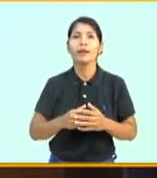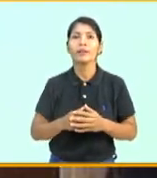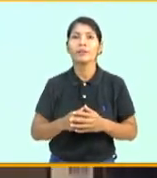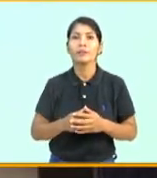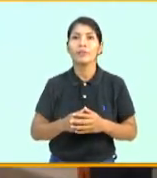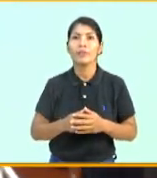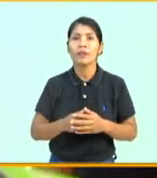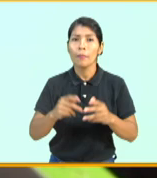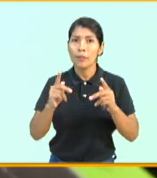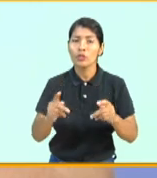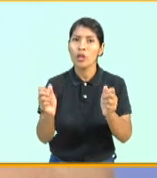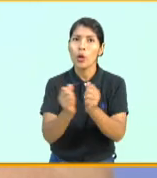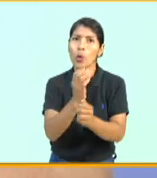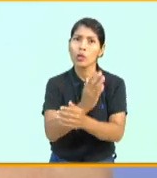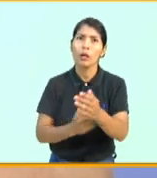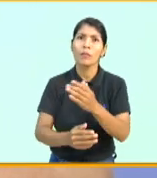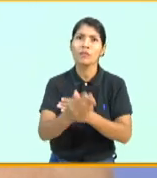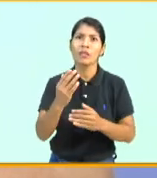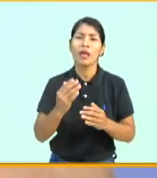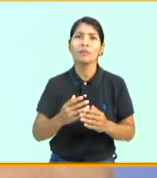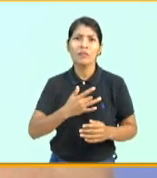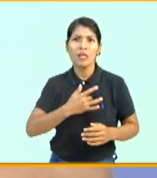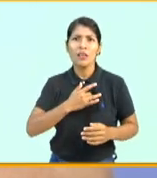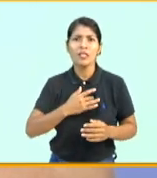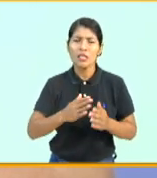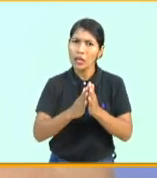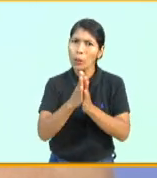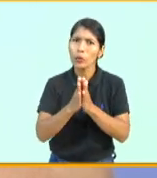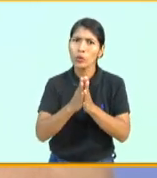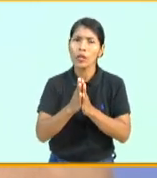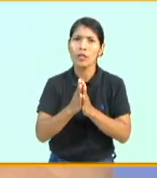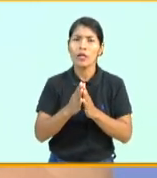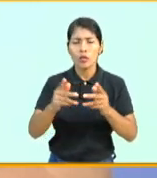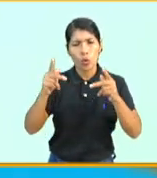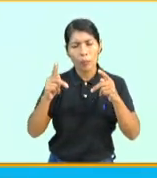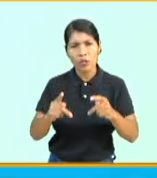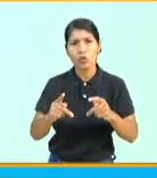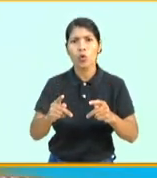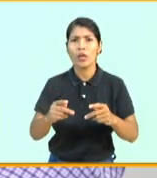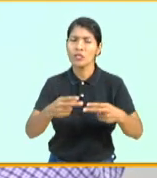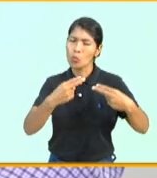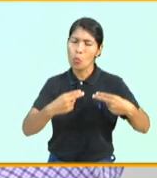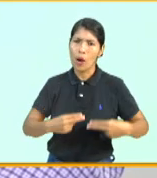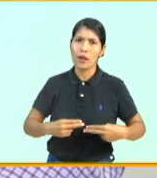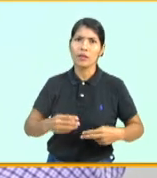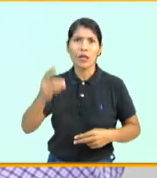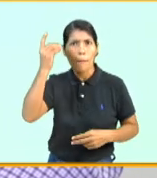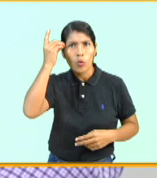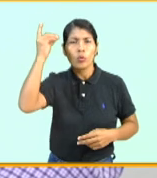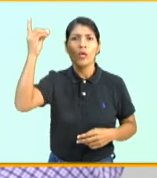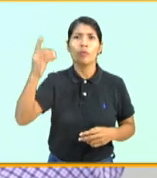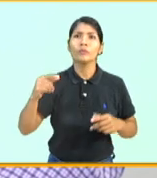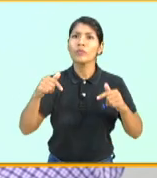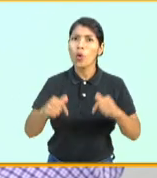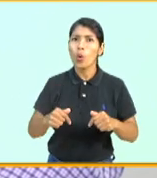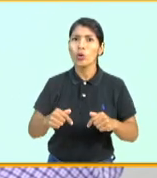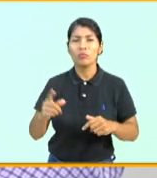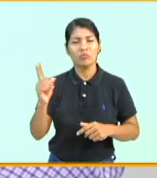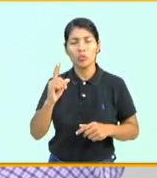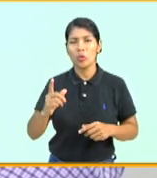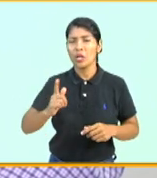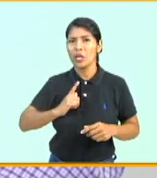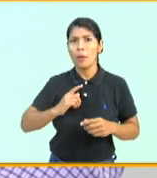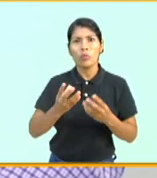discapacidad sí merecen oportunidad, sí son seres humanos productivos. Yo le diría que no debemos de tener miedo en